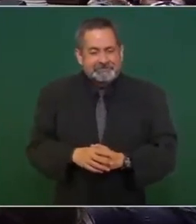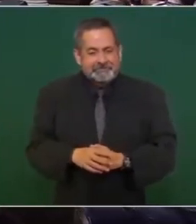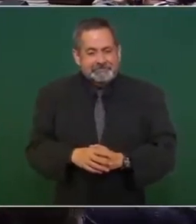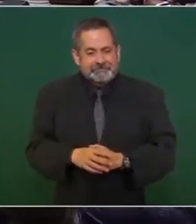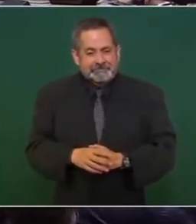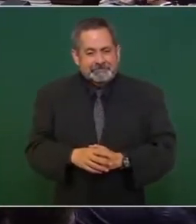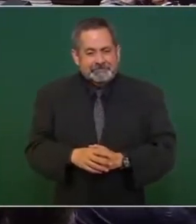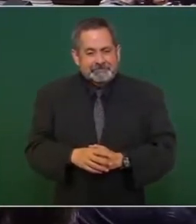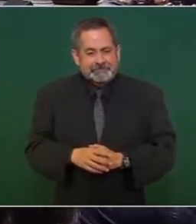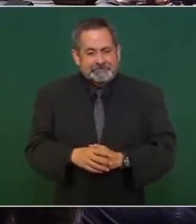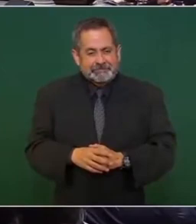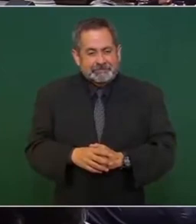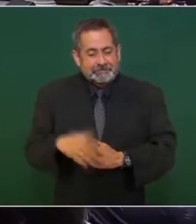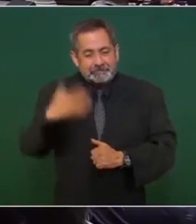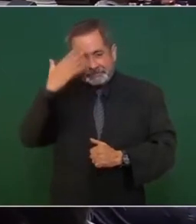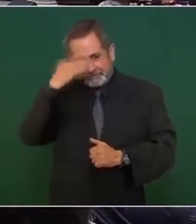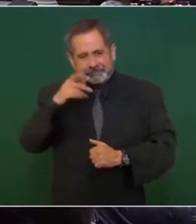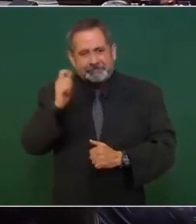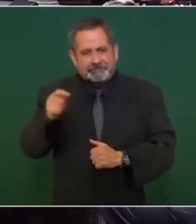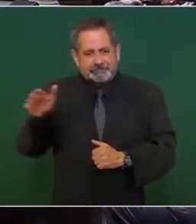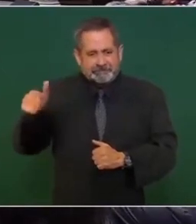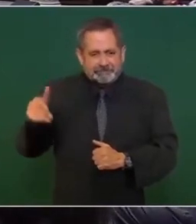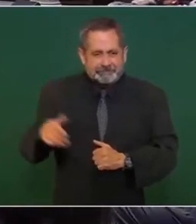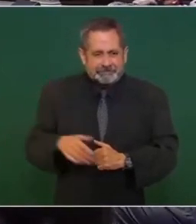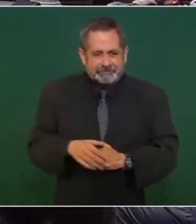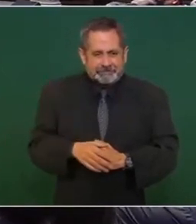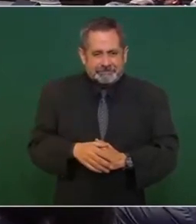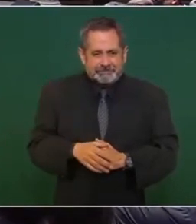Es que, ¿saben qué?